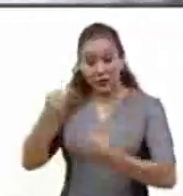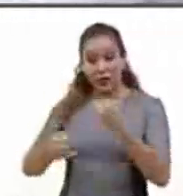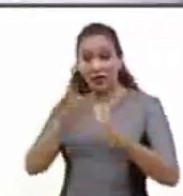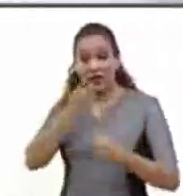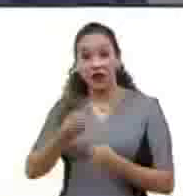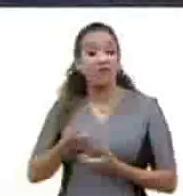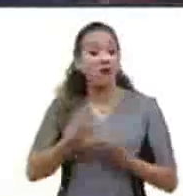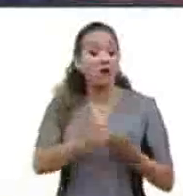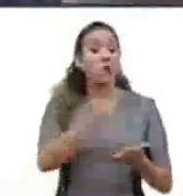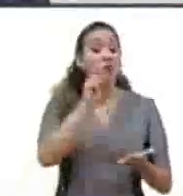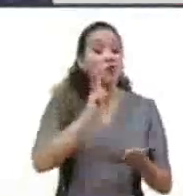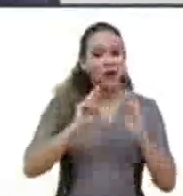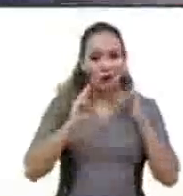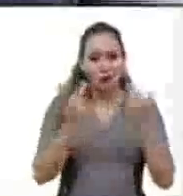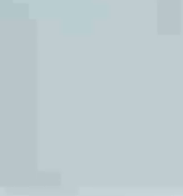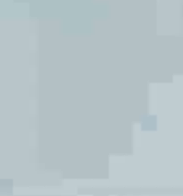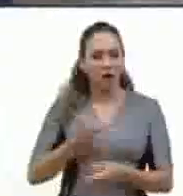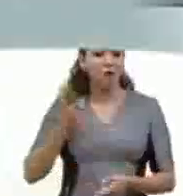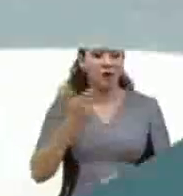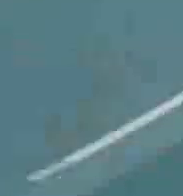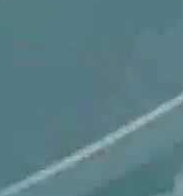ayuda a las concubinas.